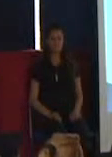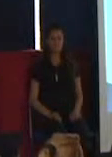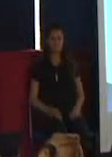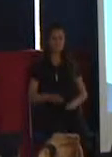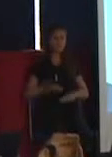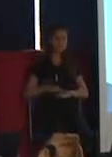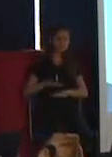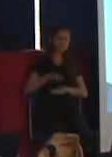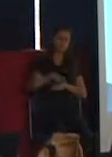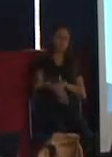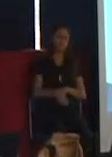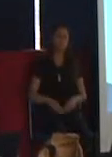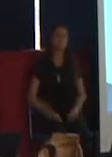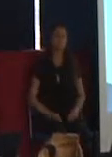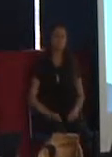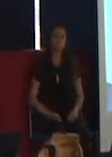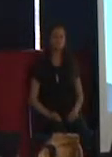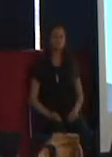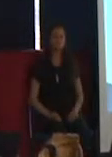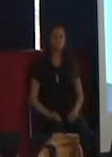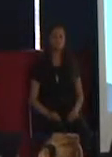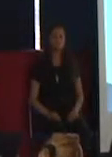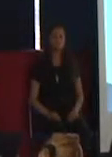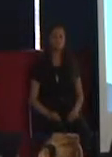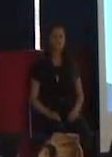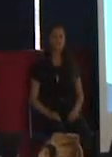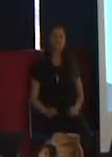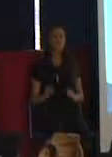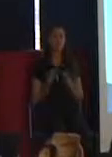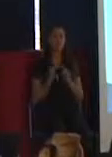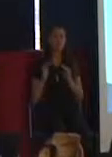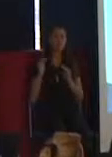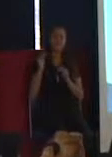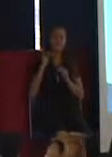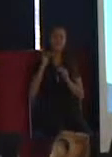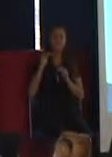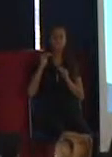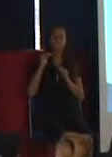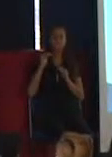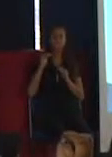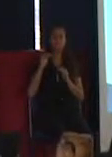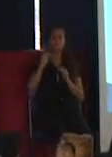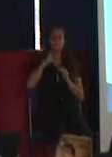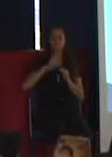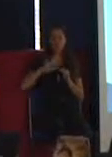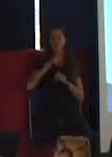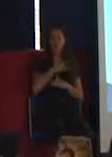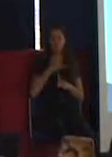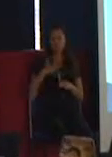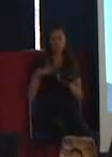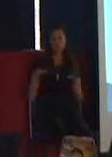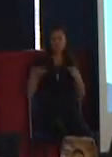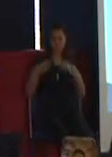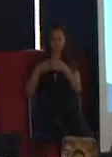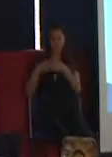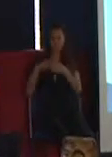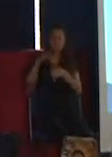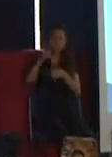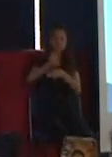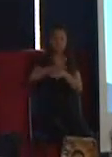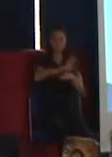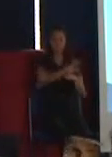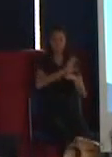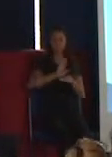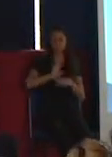la Superintendencia Nacional de Salud, sí, las direcciones territoriales de salud y los entes de control